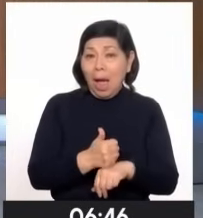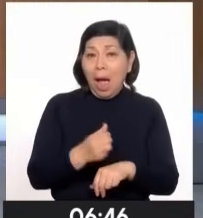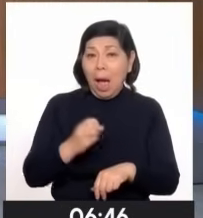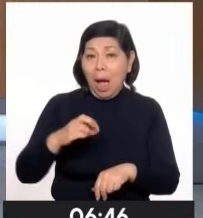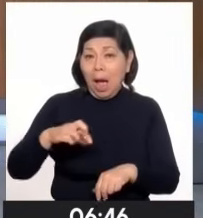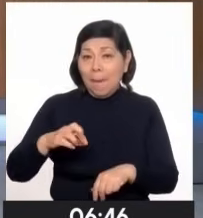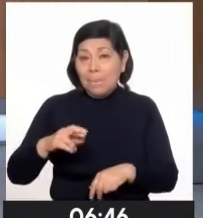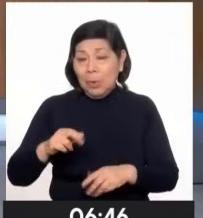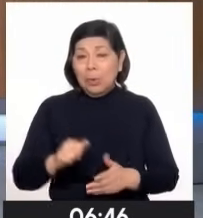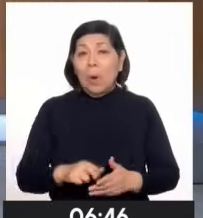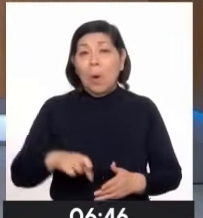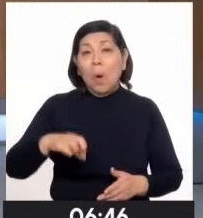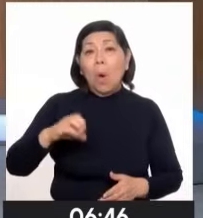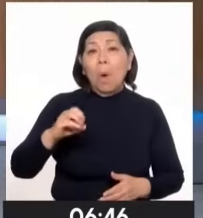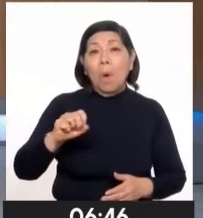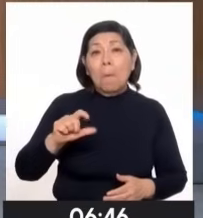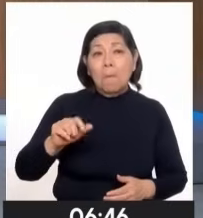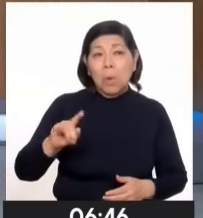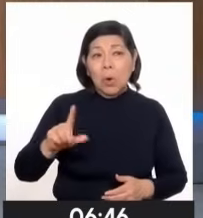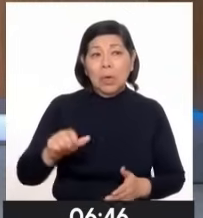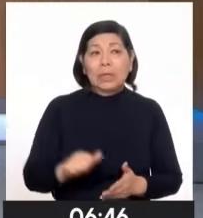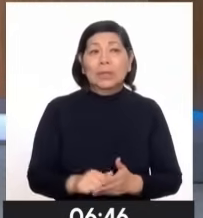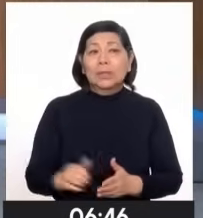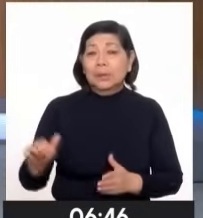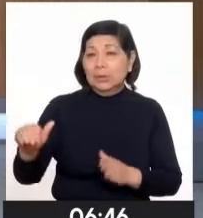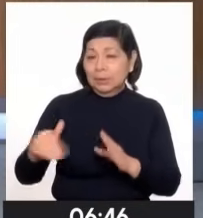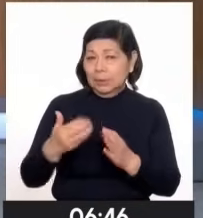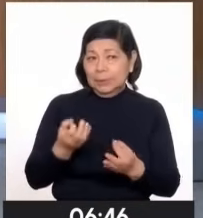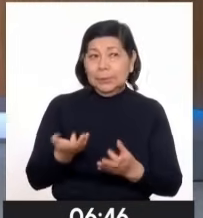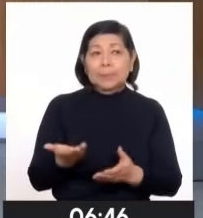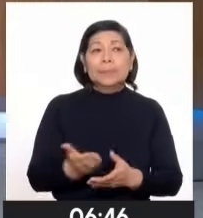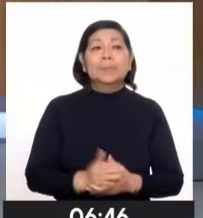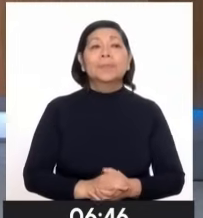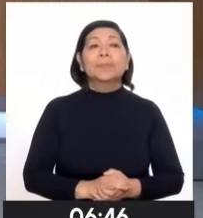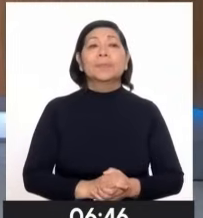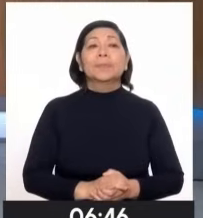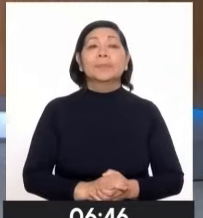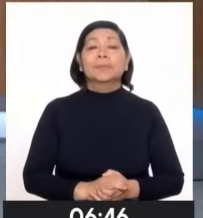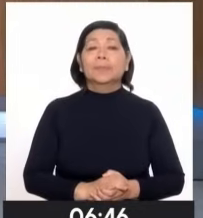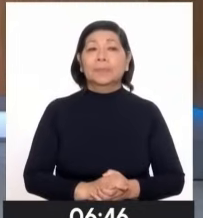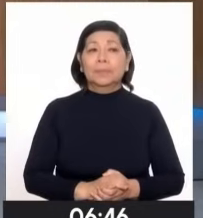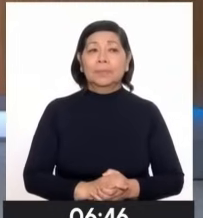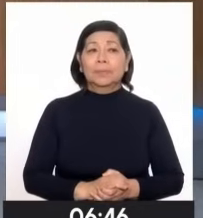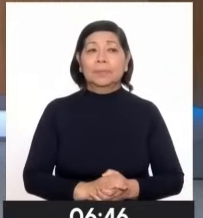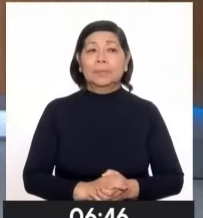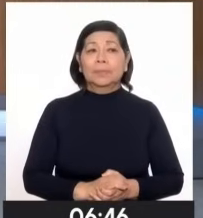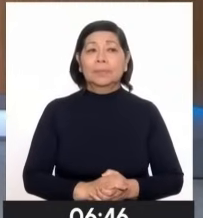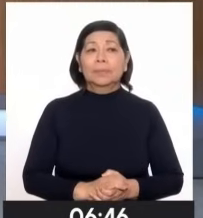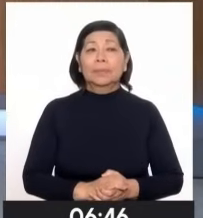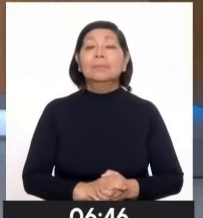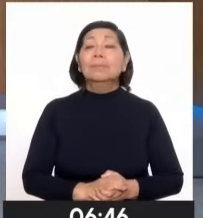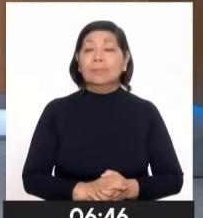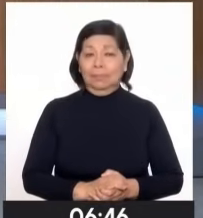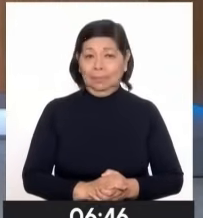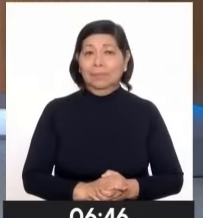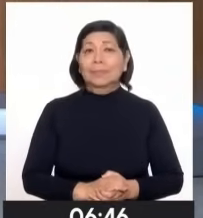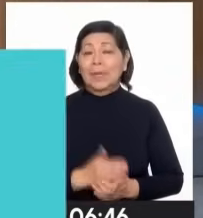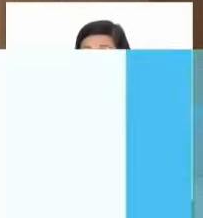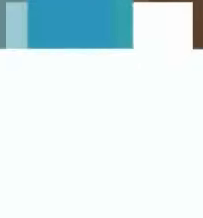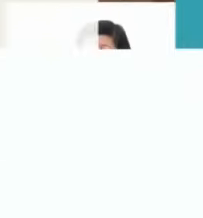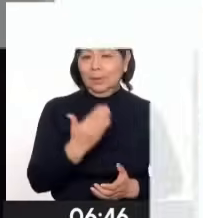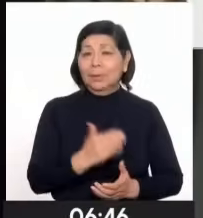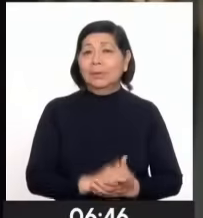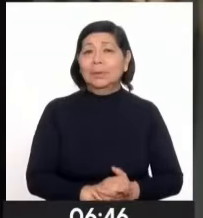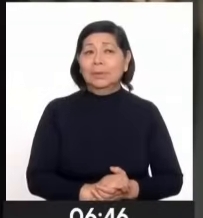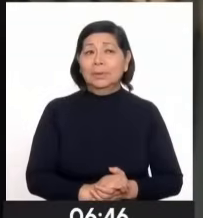compañero Paul o Paul pilco que nos trae más detalles adelante qué tal Paul Gracias Omar también